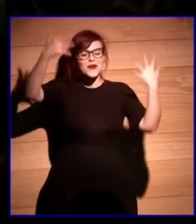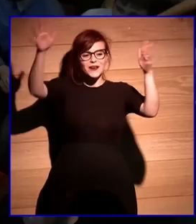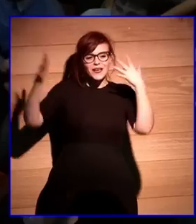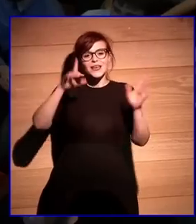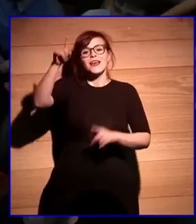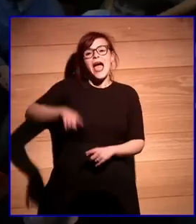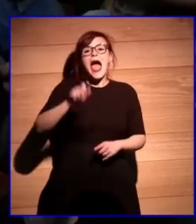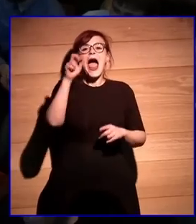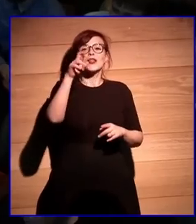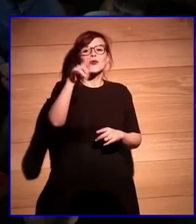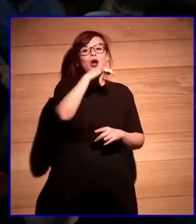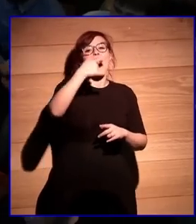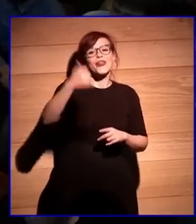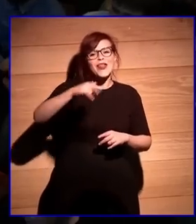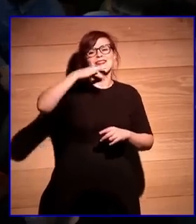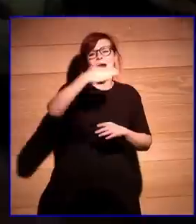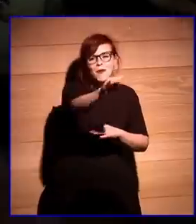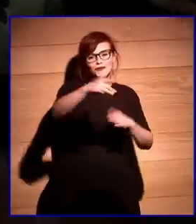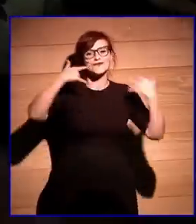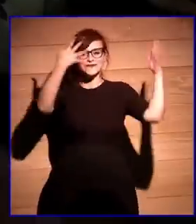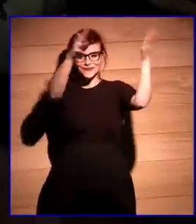Arturo González Campos.